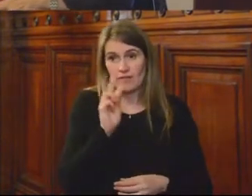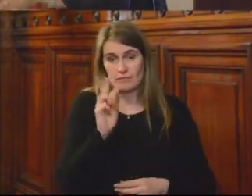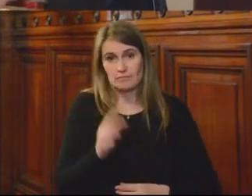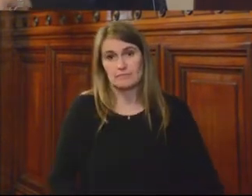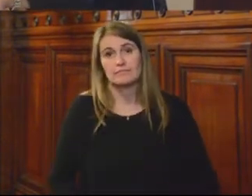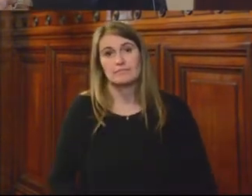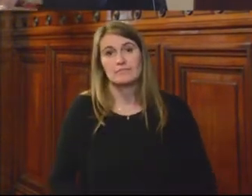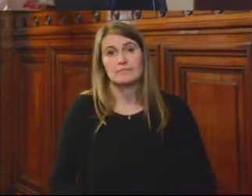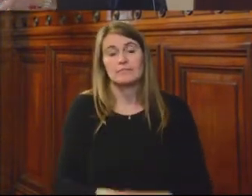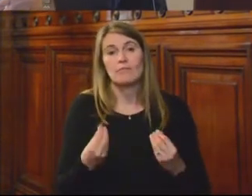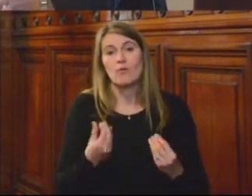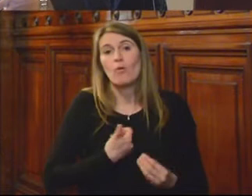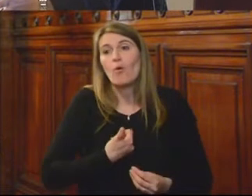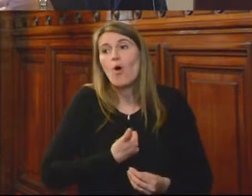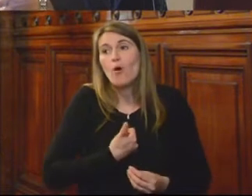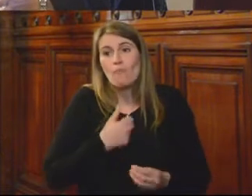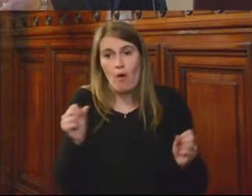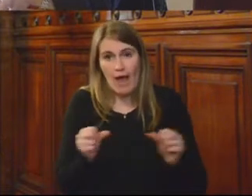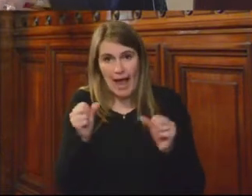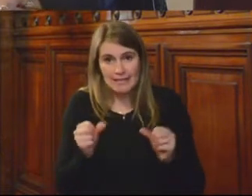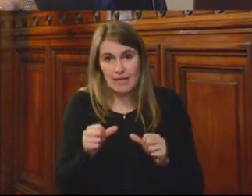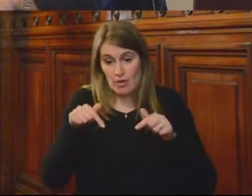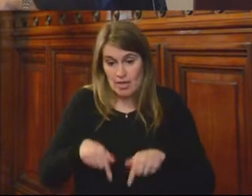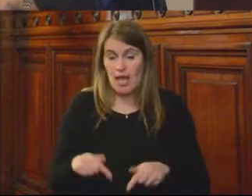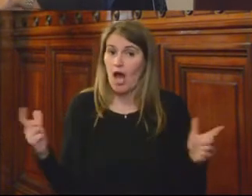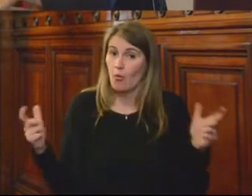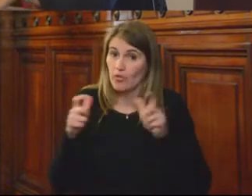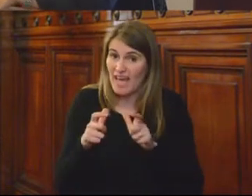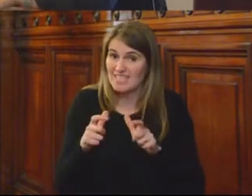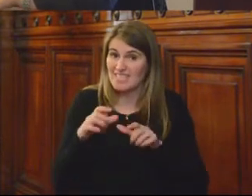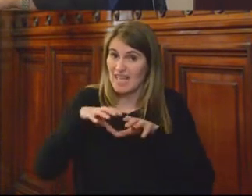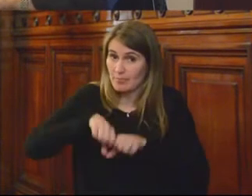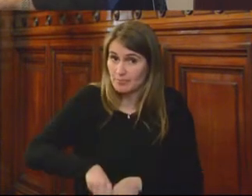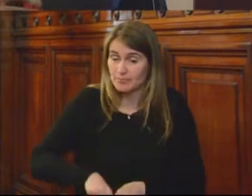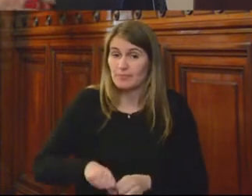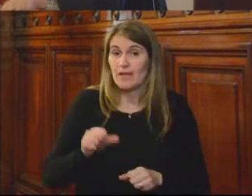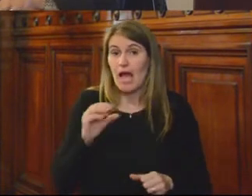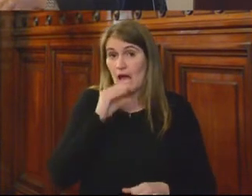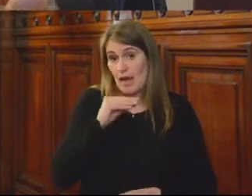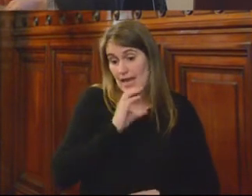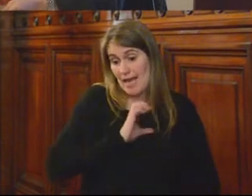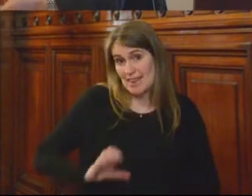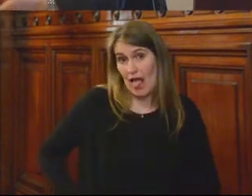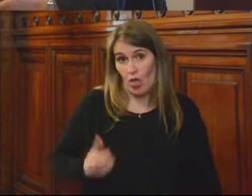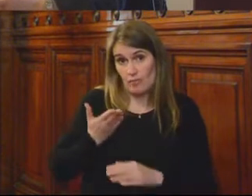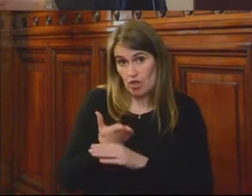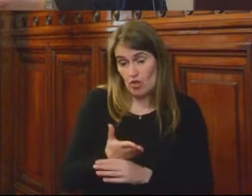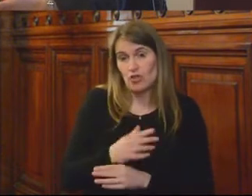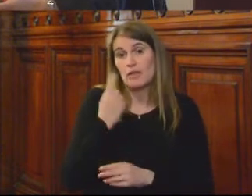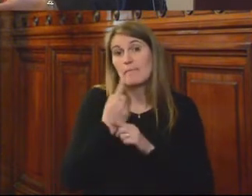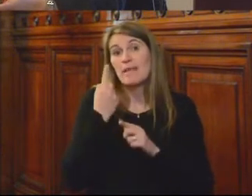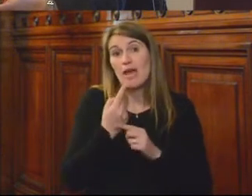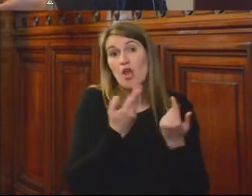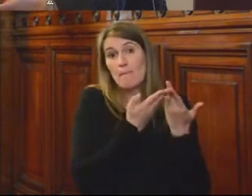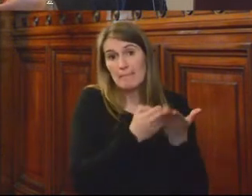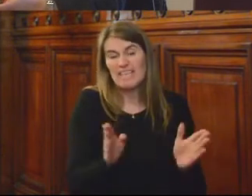La mecánica es que, siendo esta una audiencia solicitada por el Estado, hará uso de la palabra en primer lugar, hasta